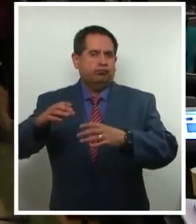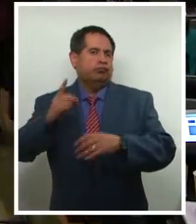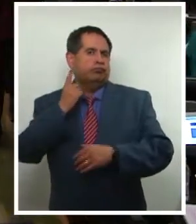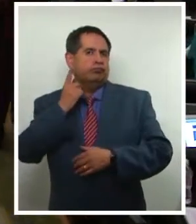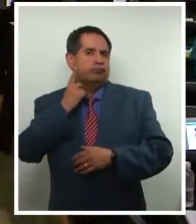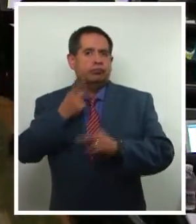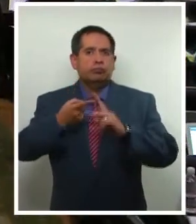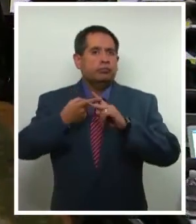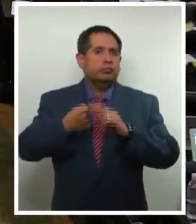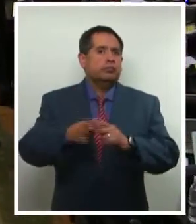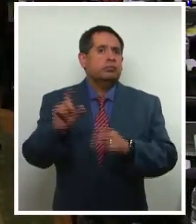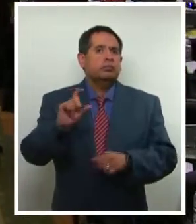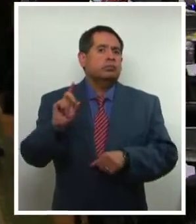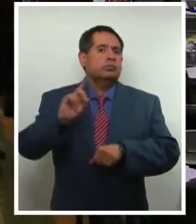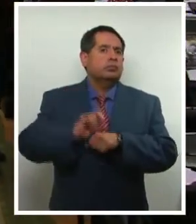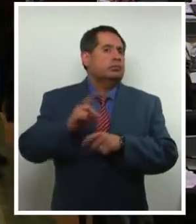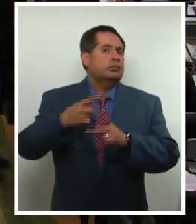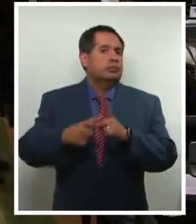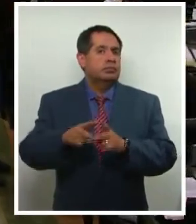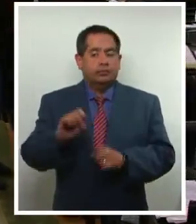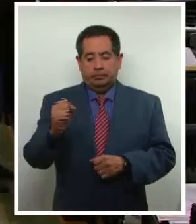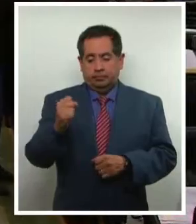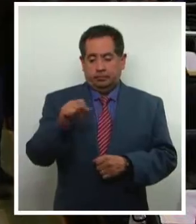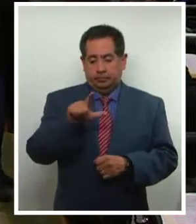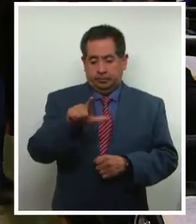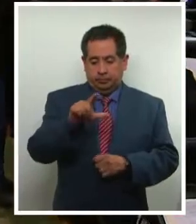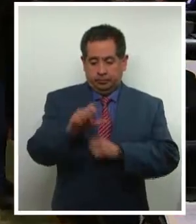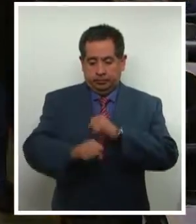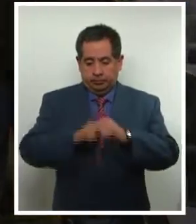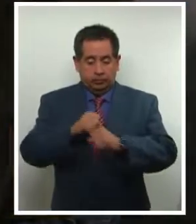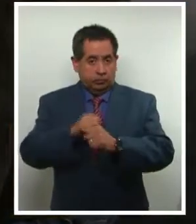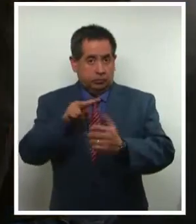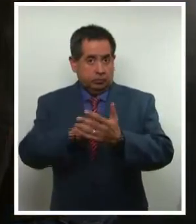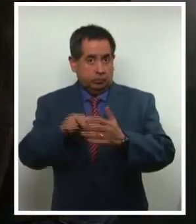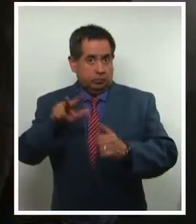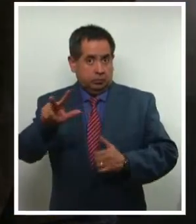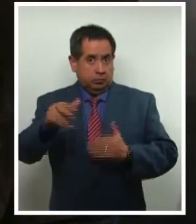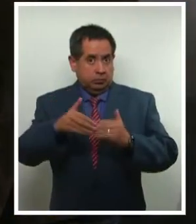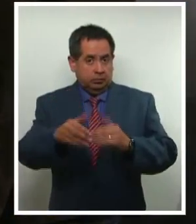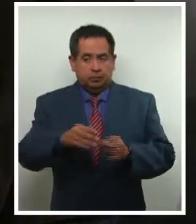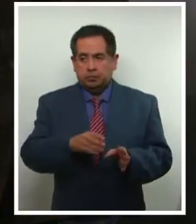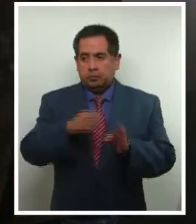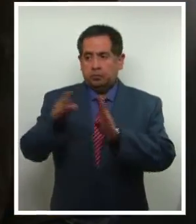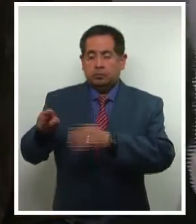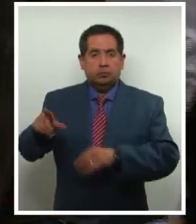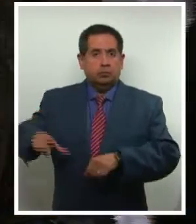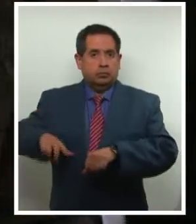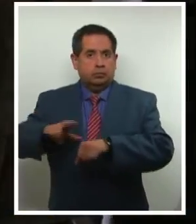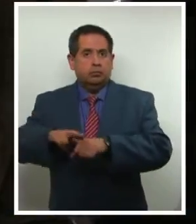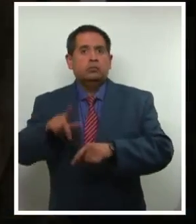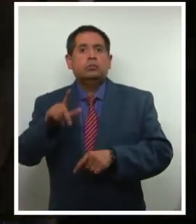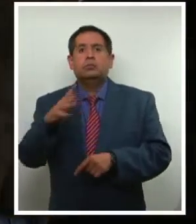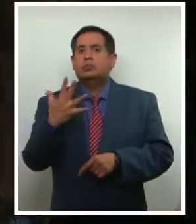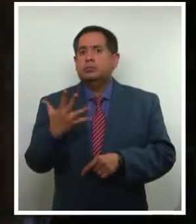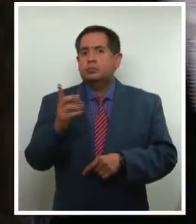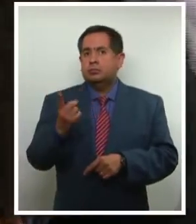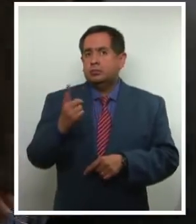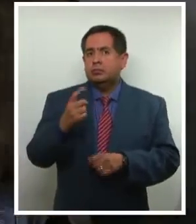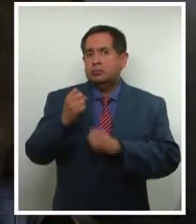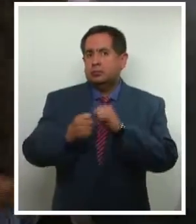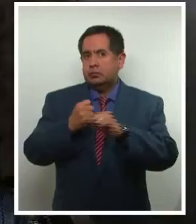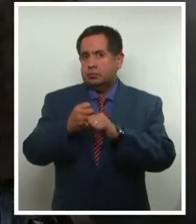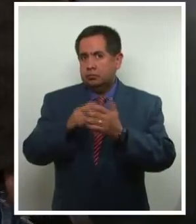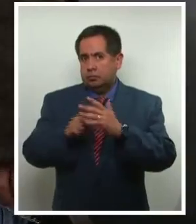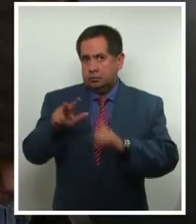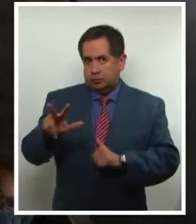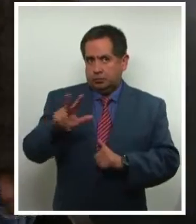en vigor el 17 de septiembre de 2018, las del Poder Ejecutivo el 5 de diciembre de